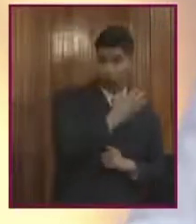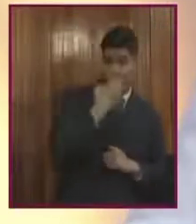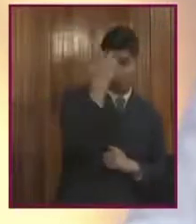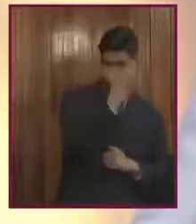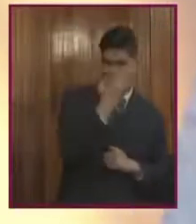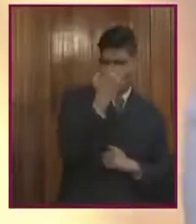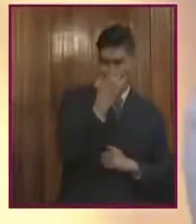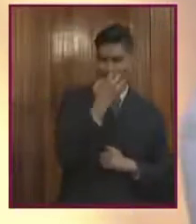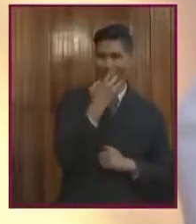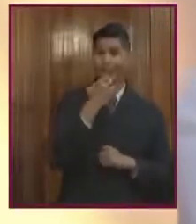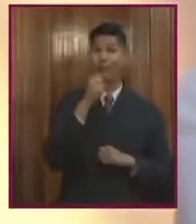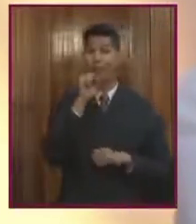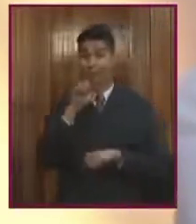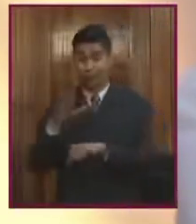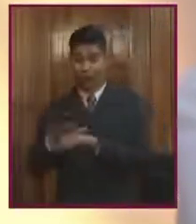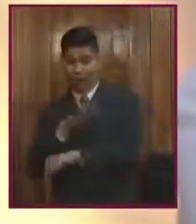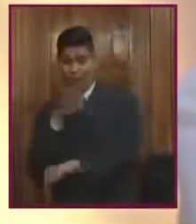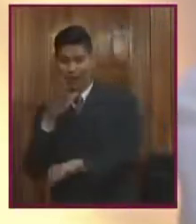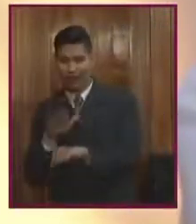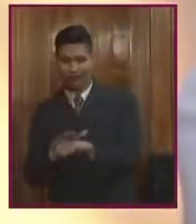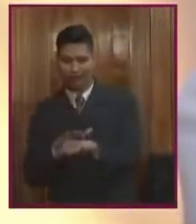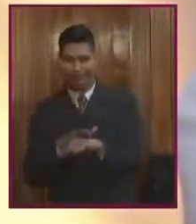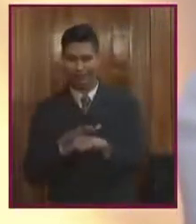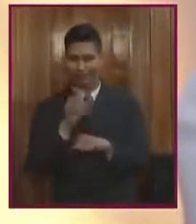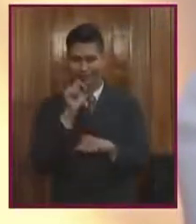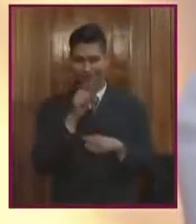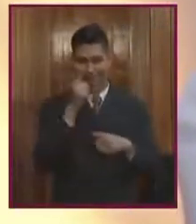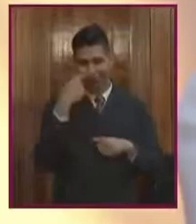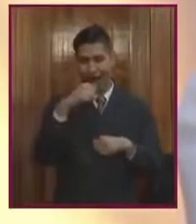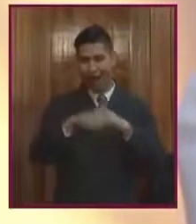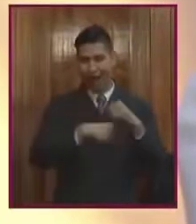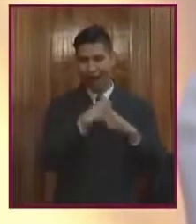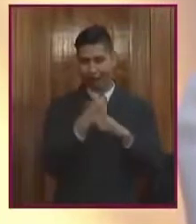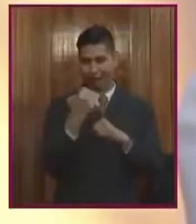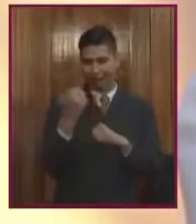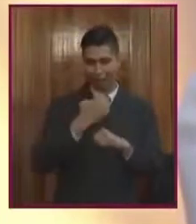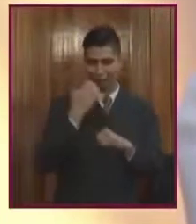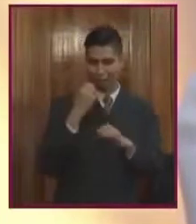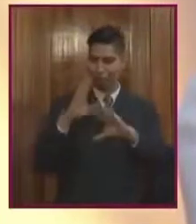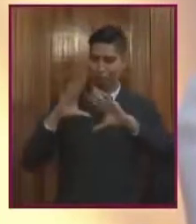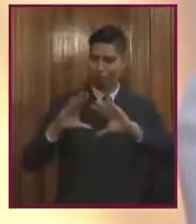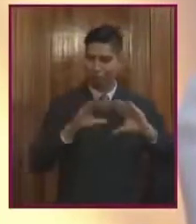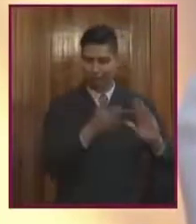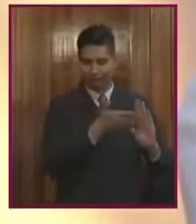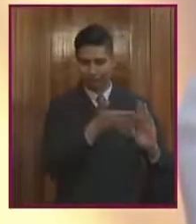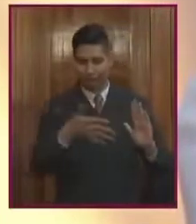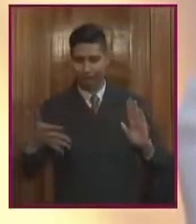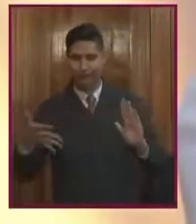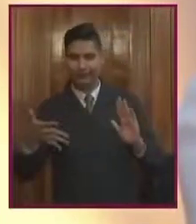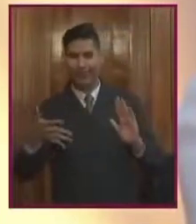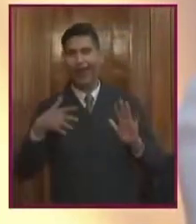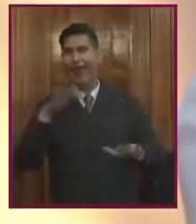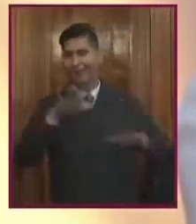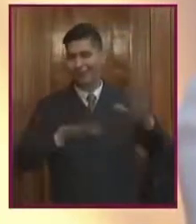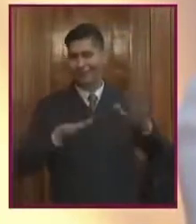y calificación. En nuestro país se realizan dos grandes confusiones en este